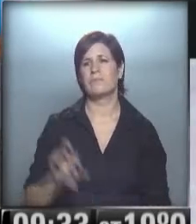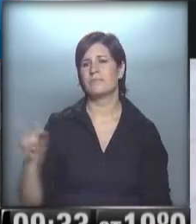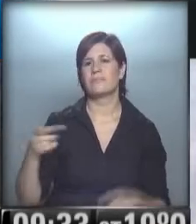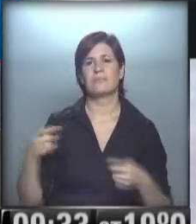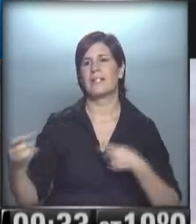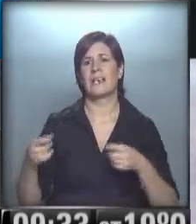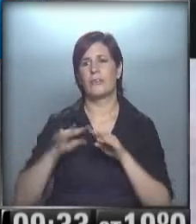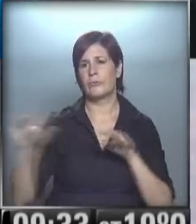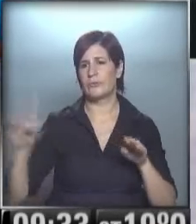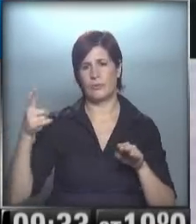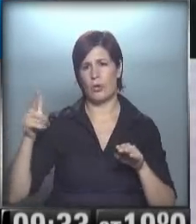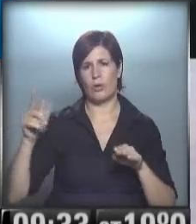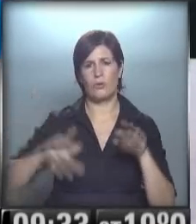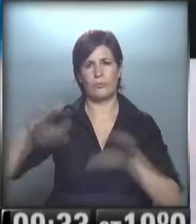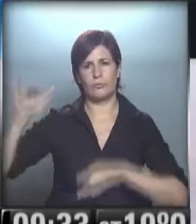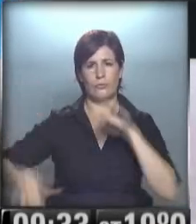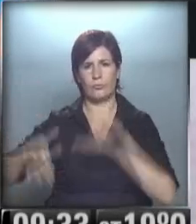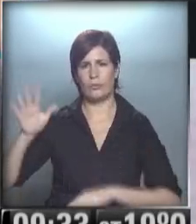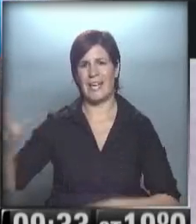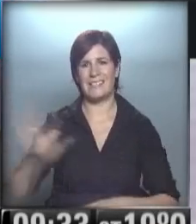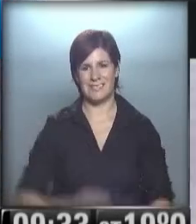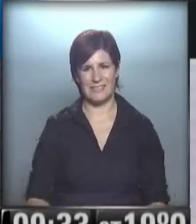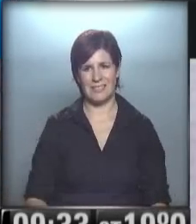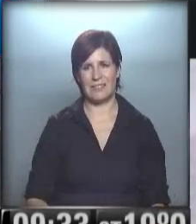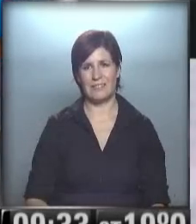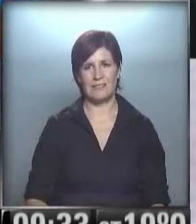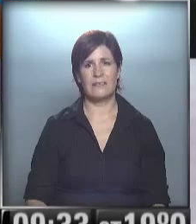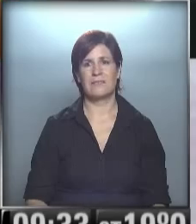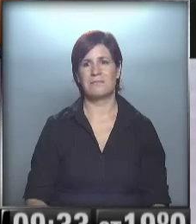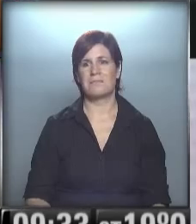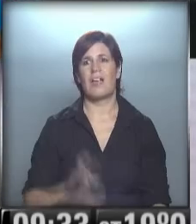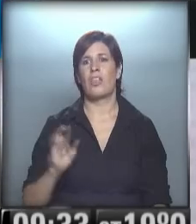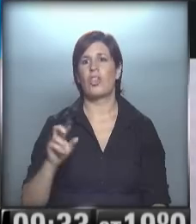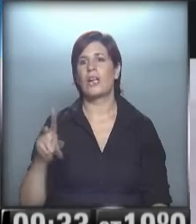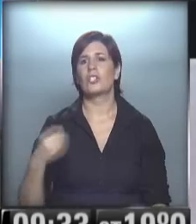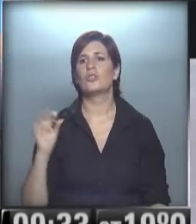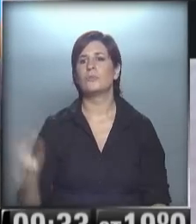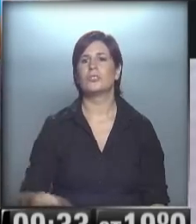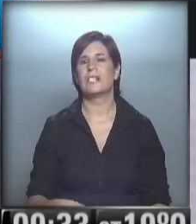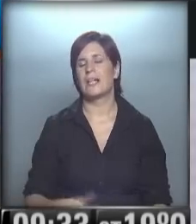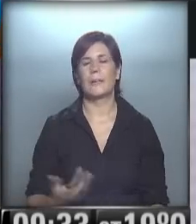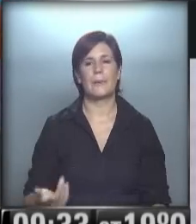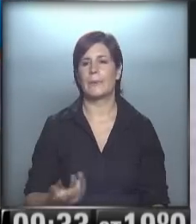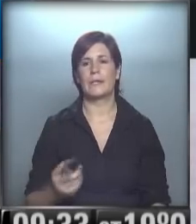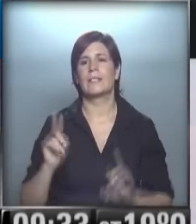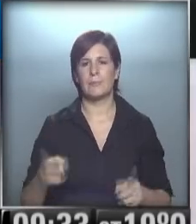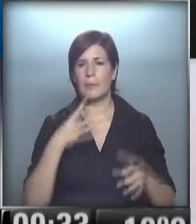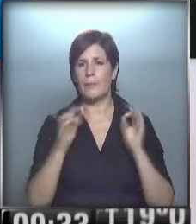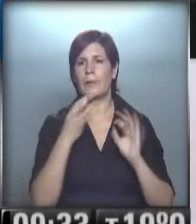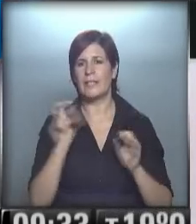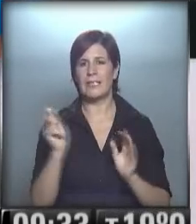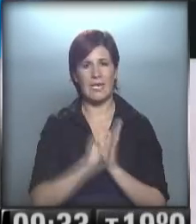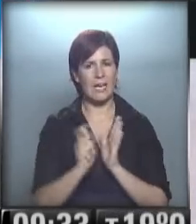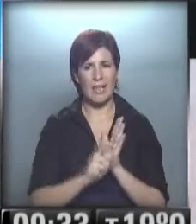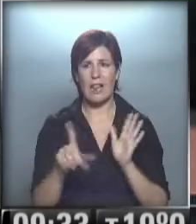absolutamente irregular en todos los sentidos irregular por cómo se fija la cotización irregular Por quienes venden y no se registran las operaciones